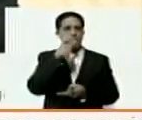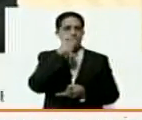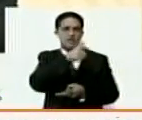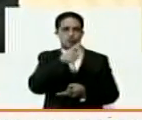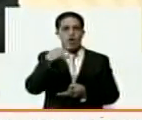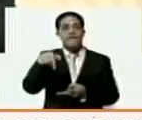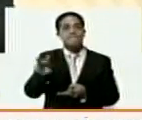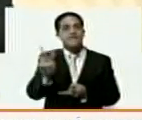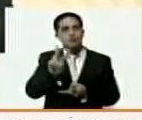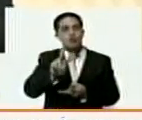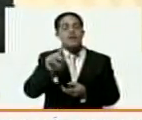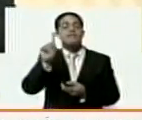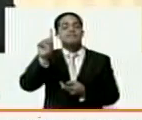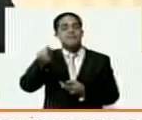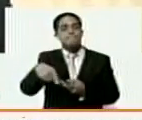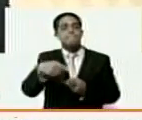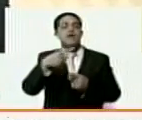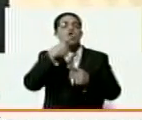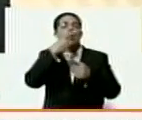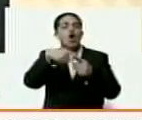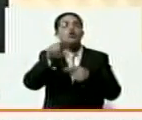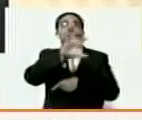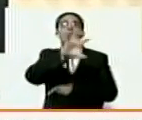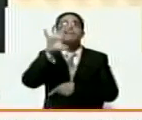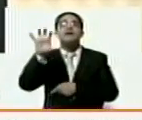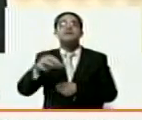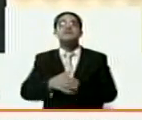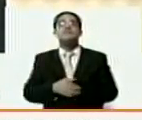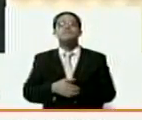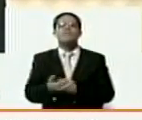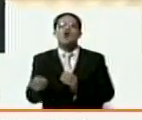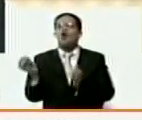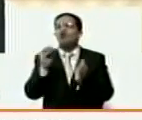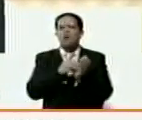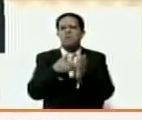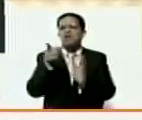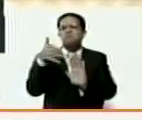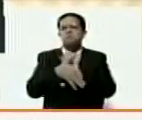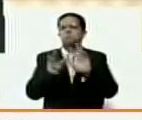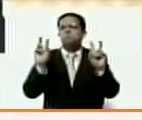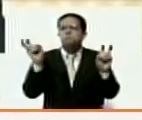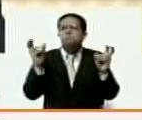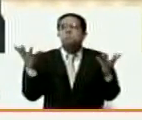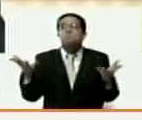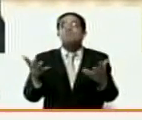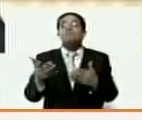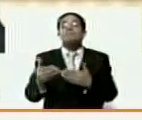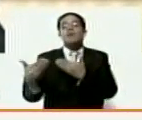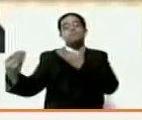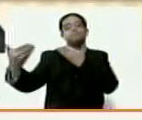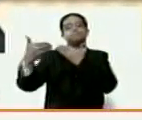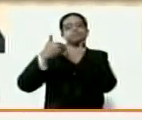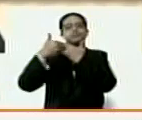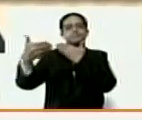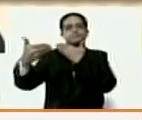internacional. De nuevo, sobre las agresiones a Venezuela.